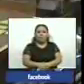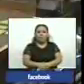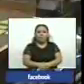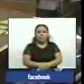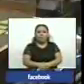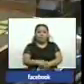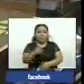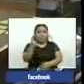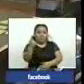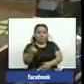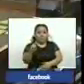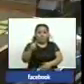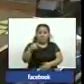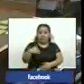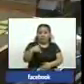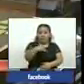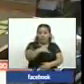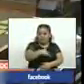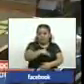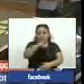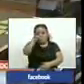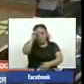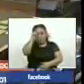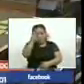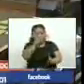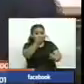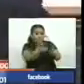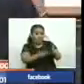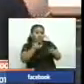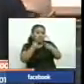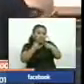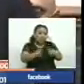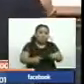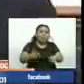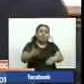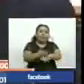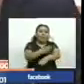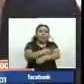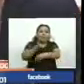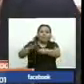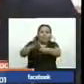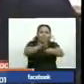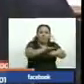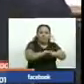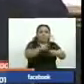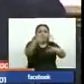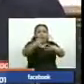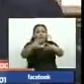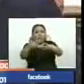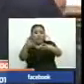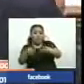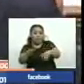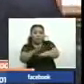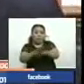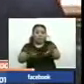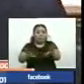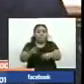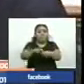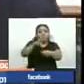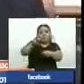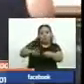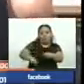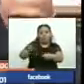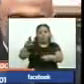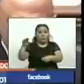El primer ministro Boris Johnson y el líder laborista Jeremy Corbyn hacen declaraciones antes de la votación sobre el proyecto de ley del acuerdo de retiro de la UE en los